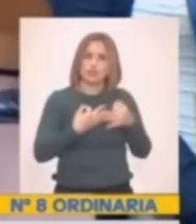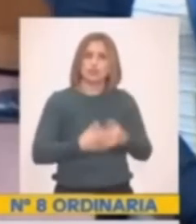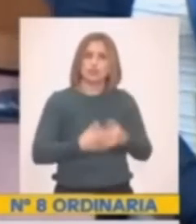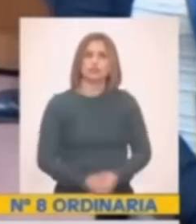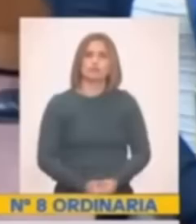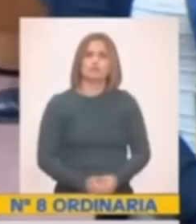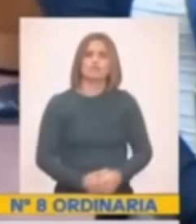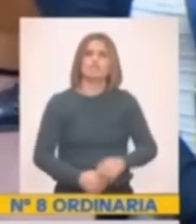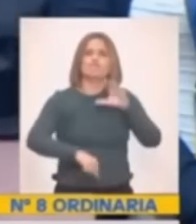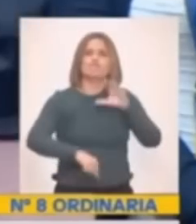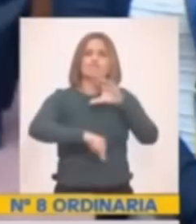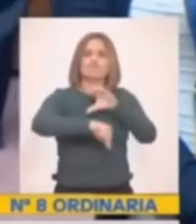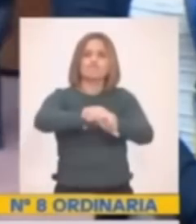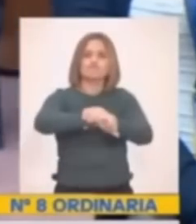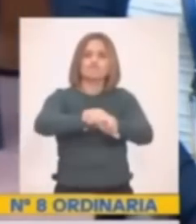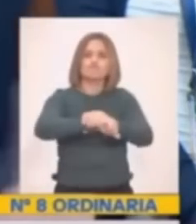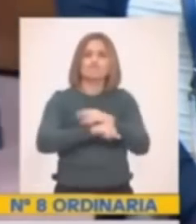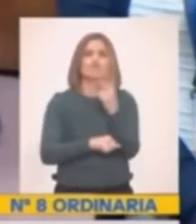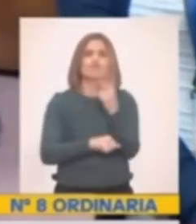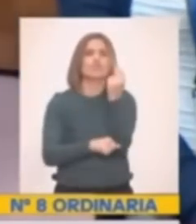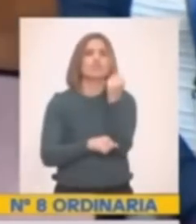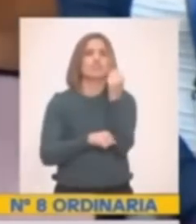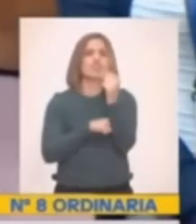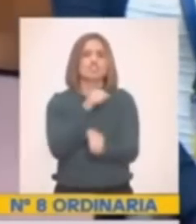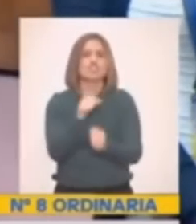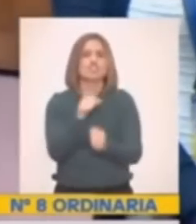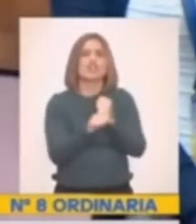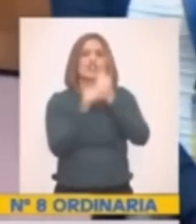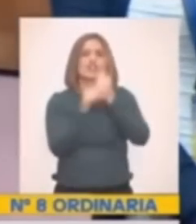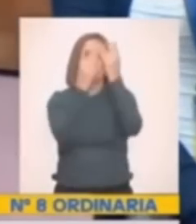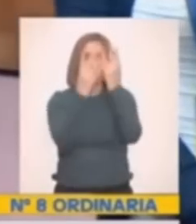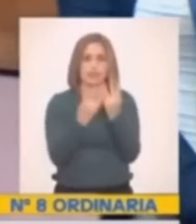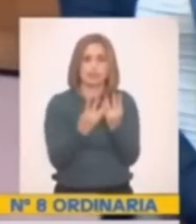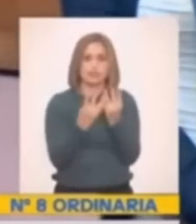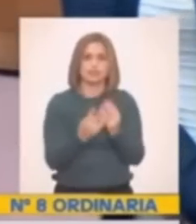está preso a 12 años de cárcel.